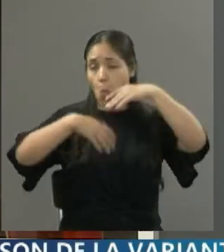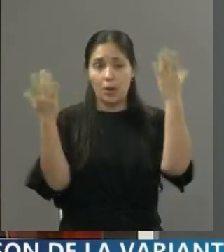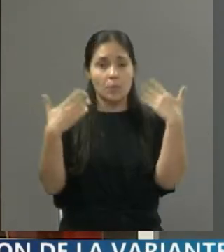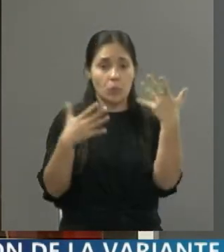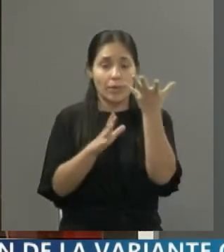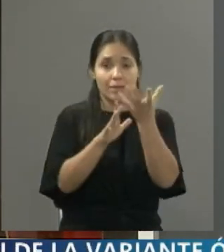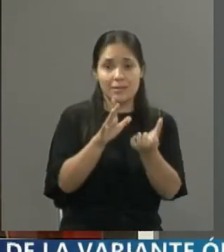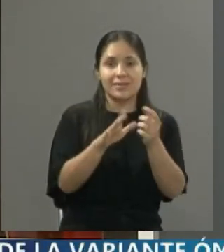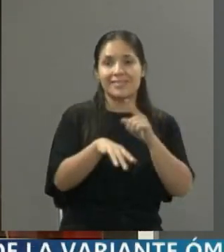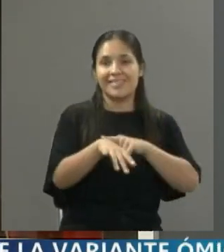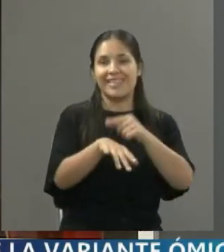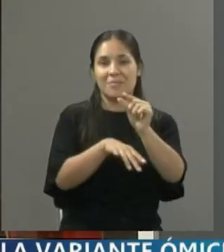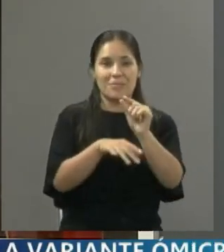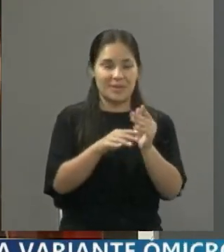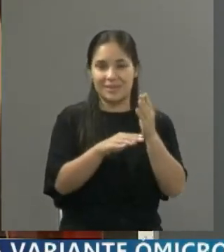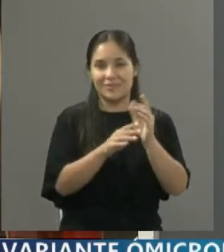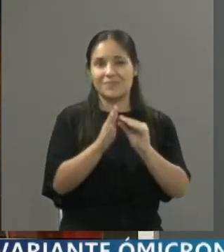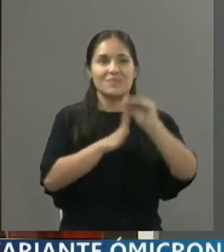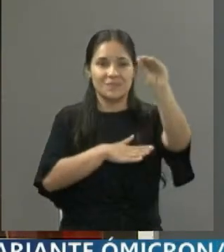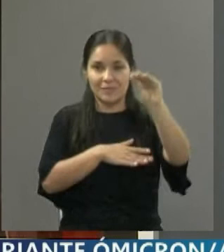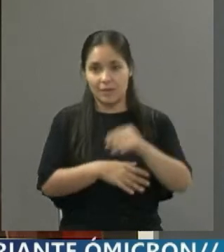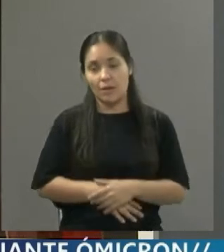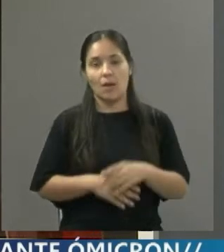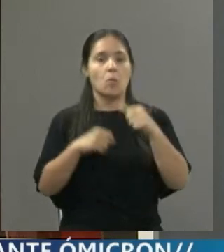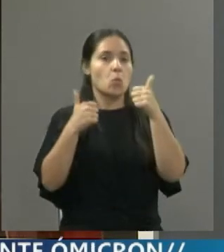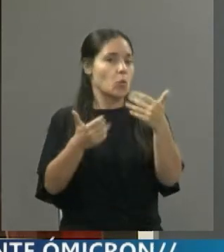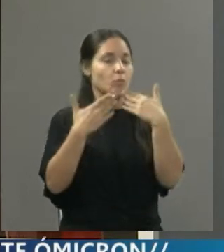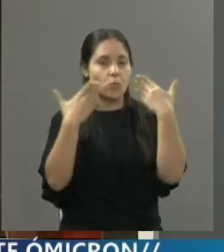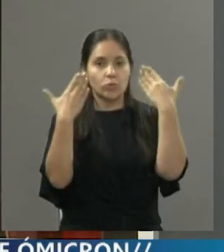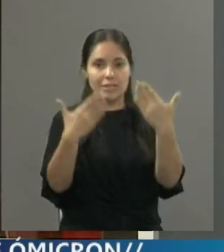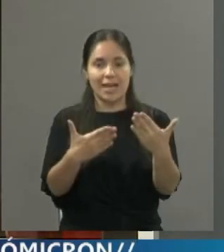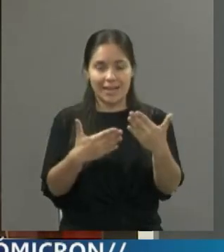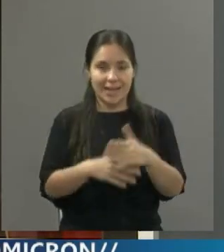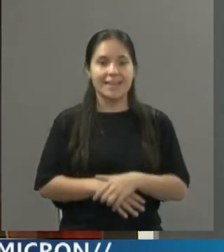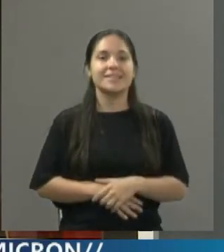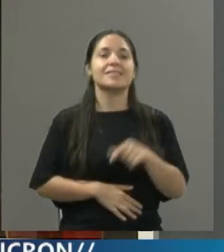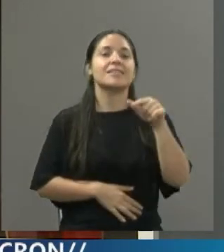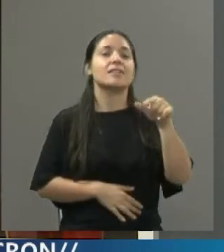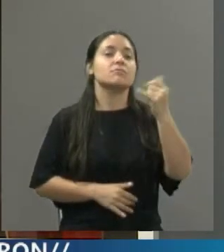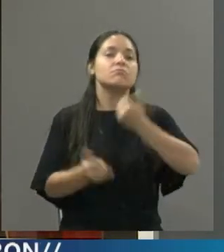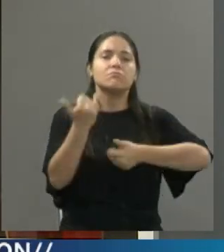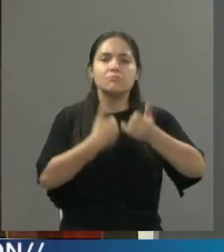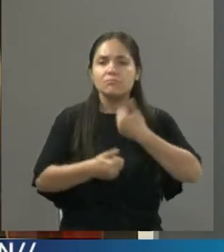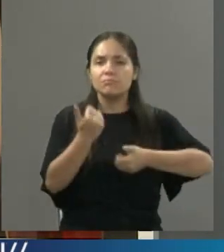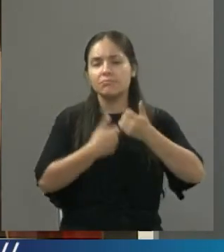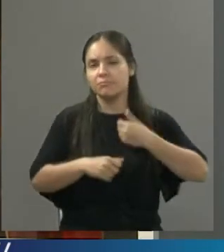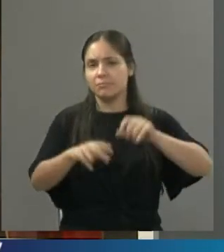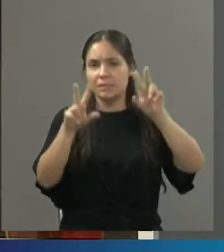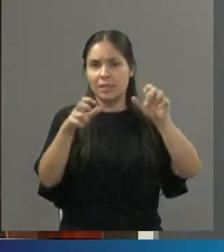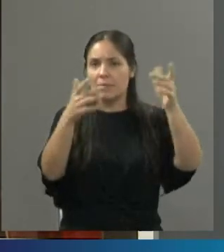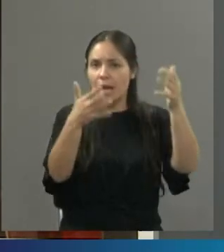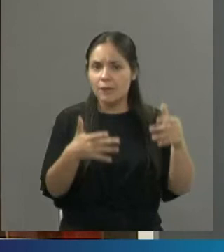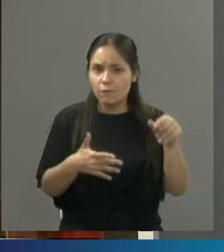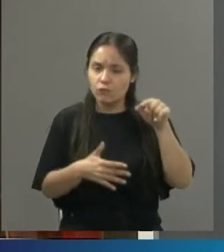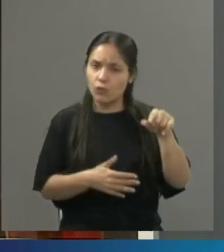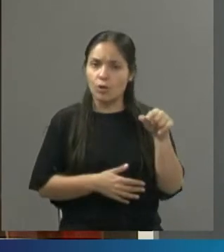próximos minutos. Buenísimo, entonces, Bianca, te agradecemos que nos hayas contado de qué se trataba este informe. Seguramente más de